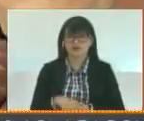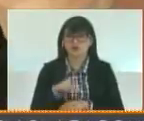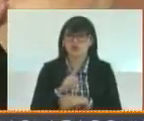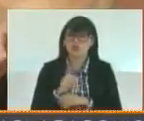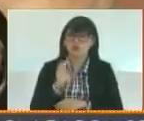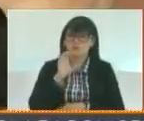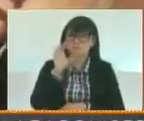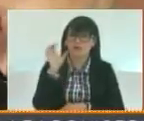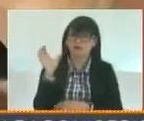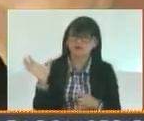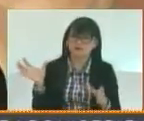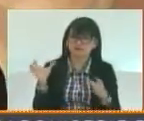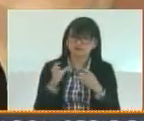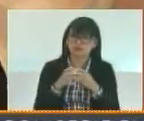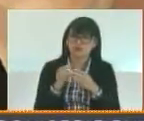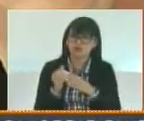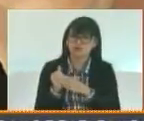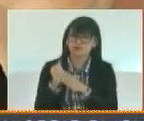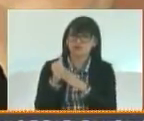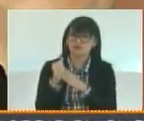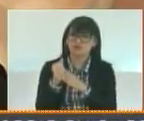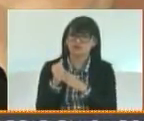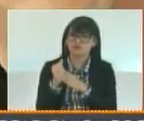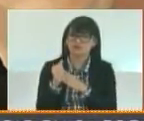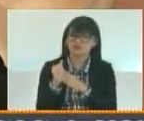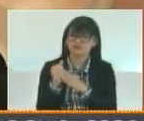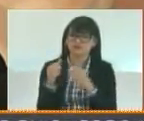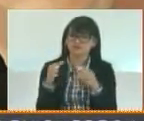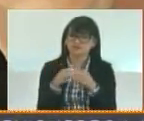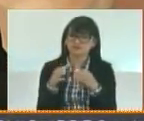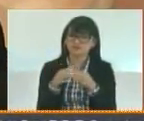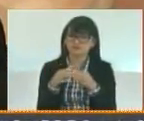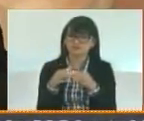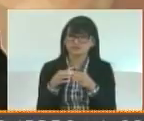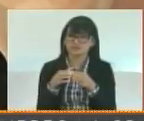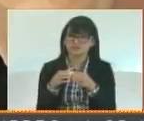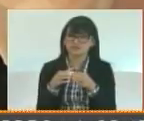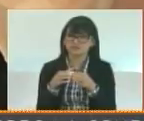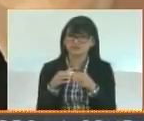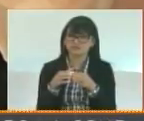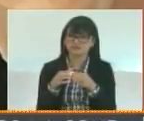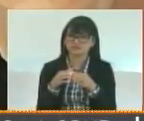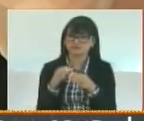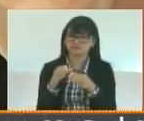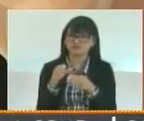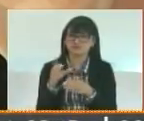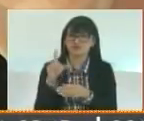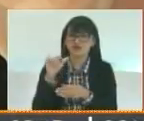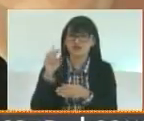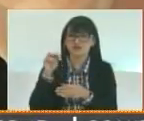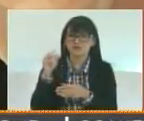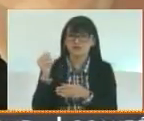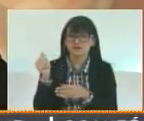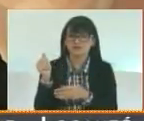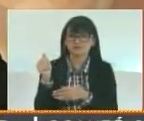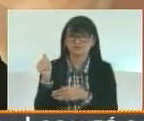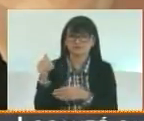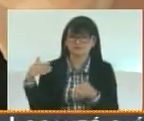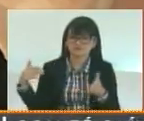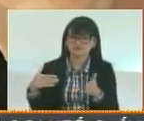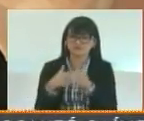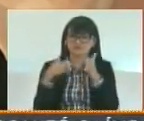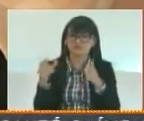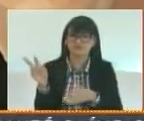ha agrupado y que dirige ese famoso grupo Cártel de Lima para agredir a